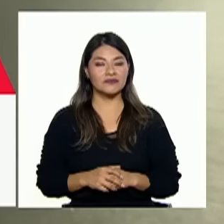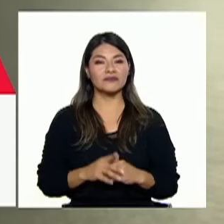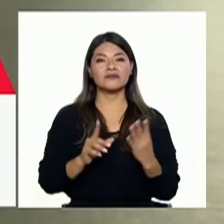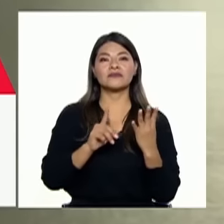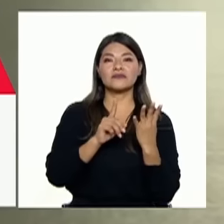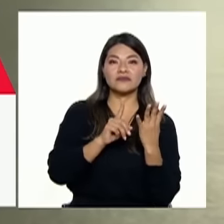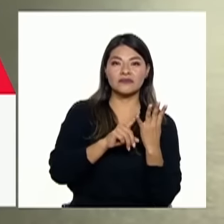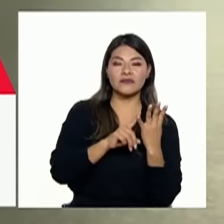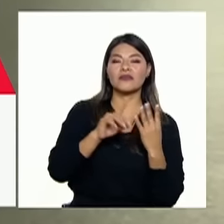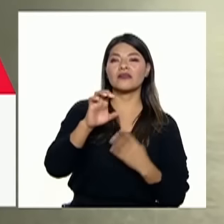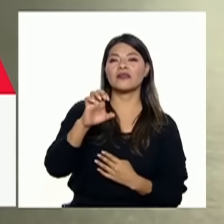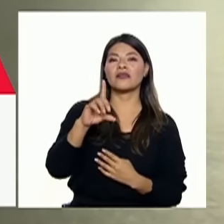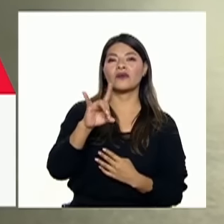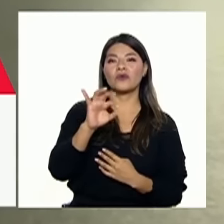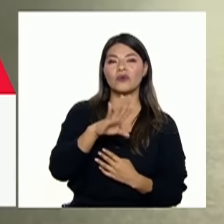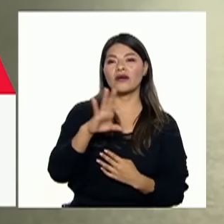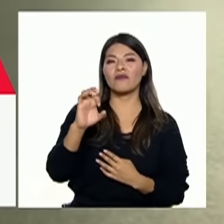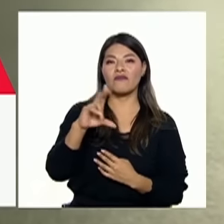Eduardo Fara Hain.